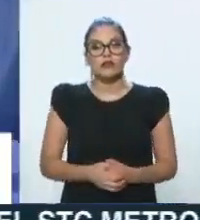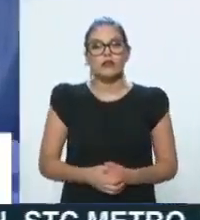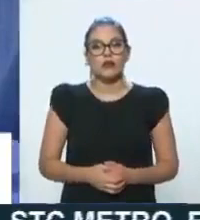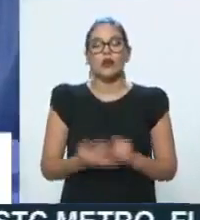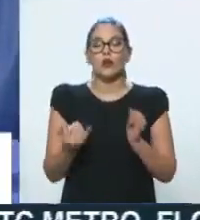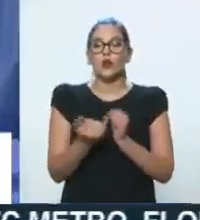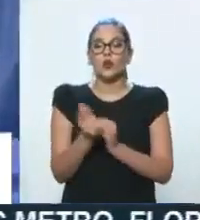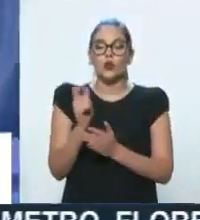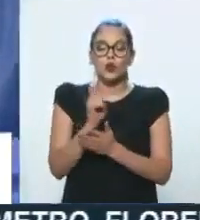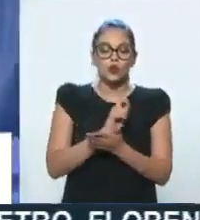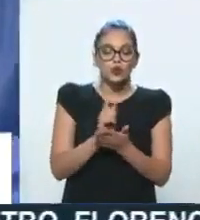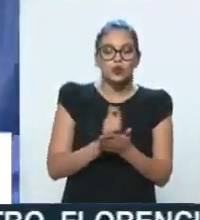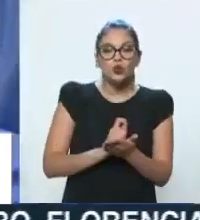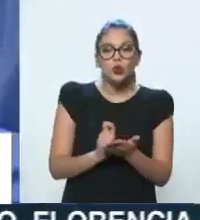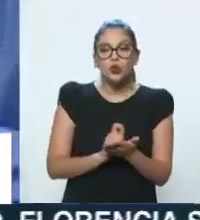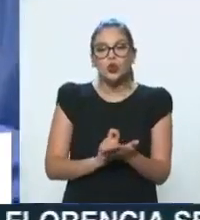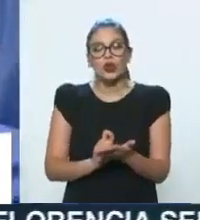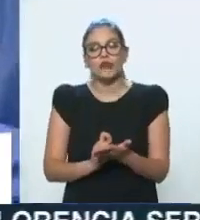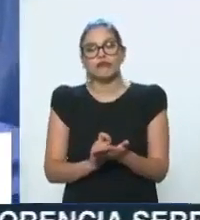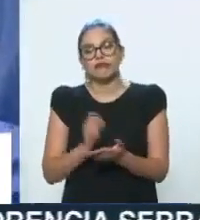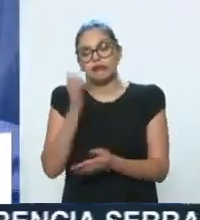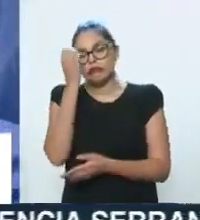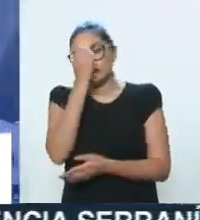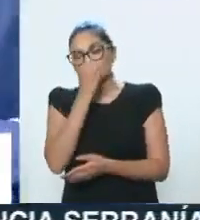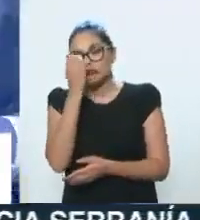te acostumbras, mantienes